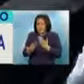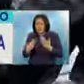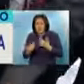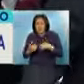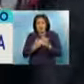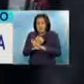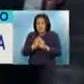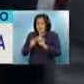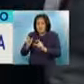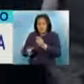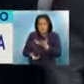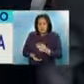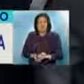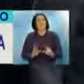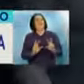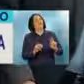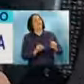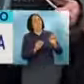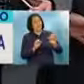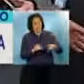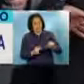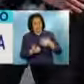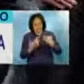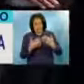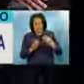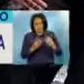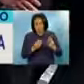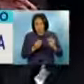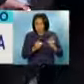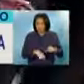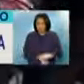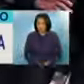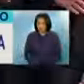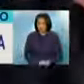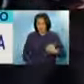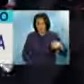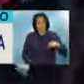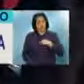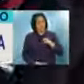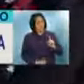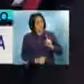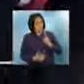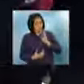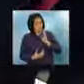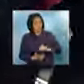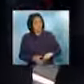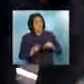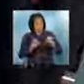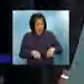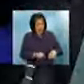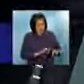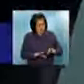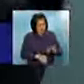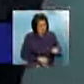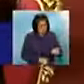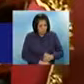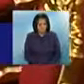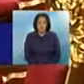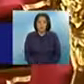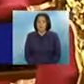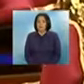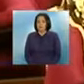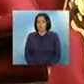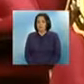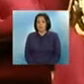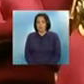de seguridad ciudadana en su discurso. No, se habla bastante de eso. Nosotros no hablamos, hacemos. Así es.